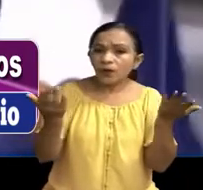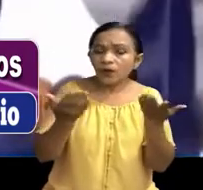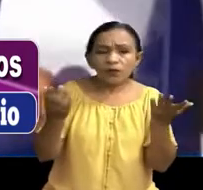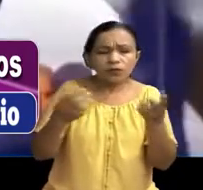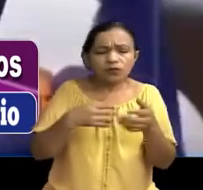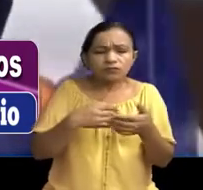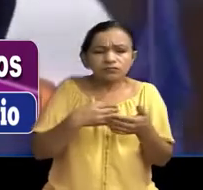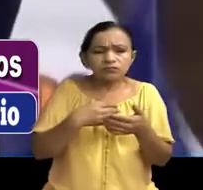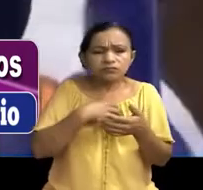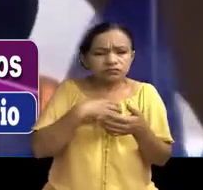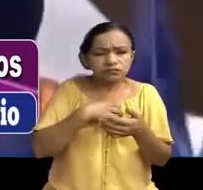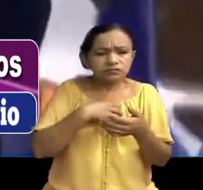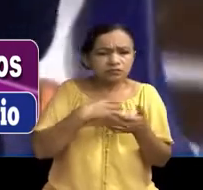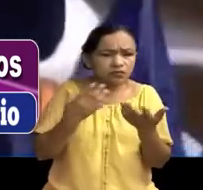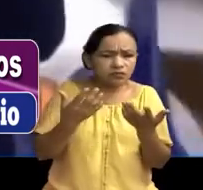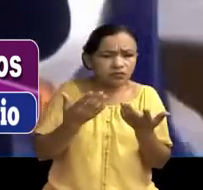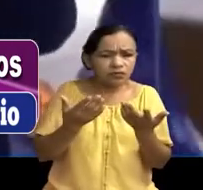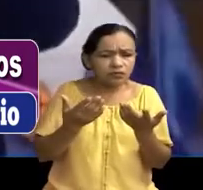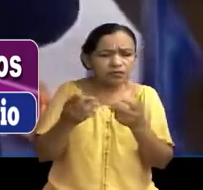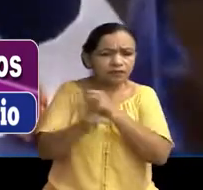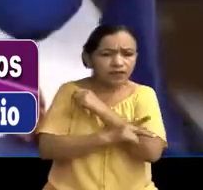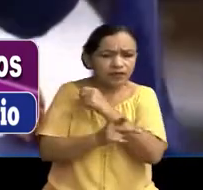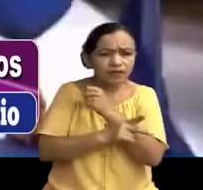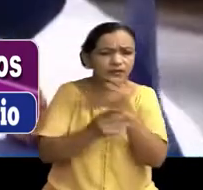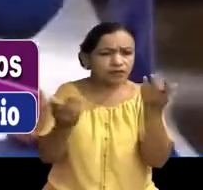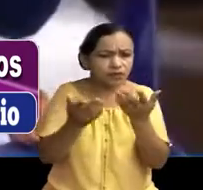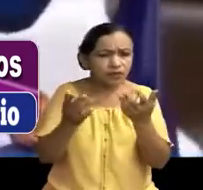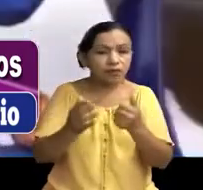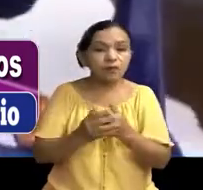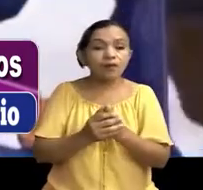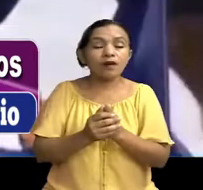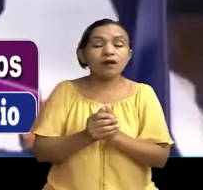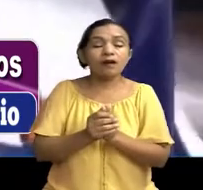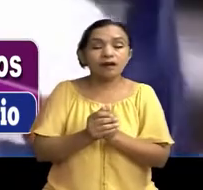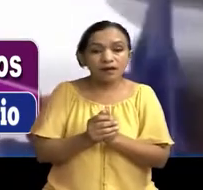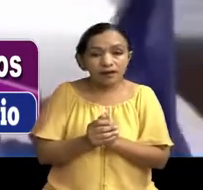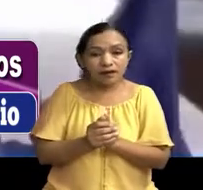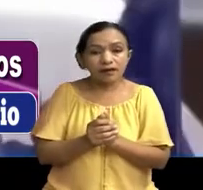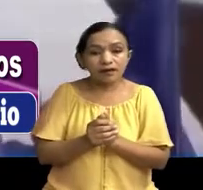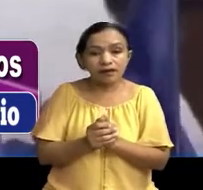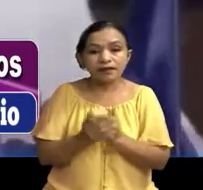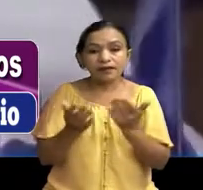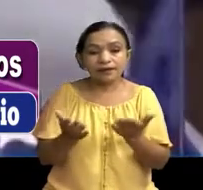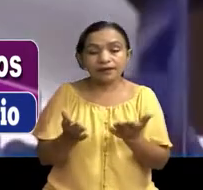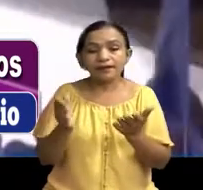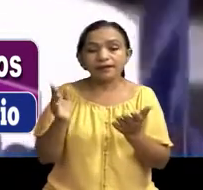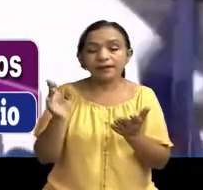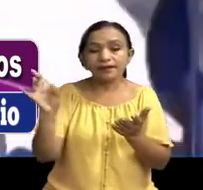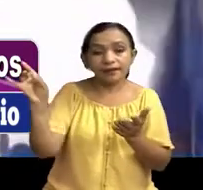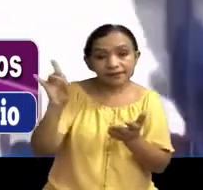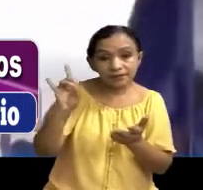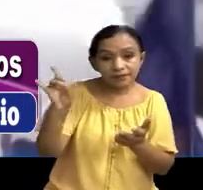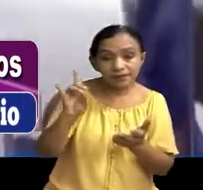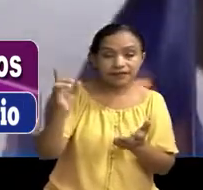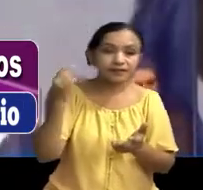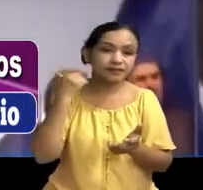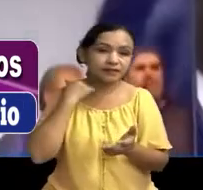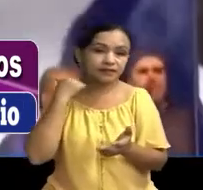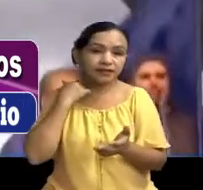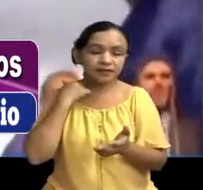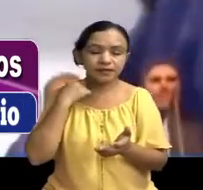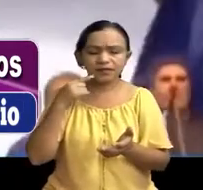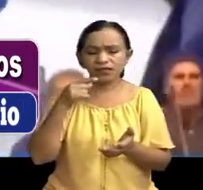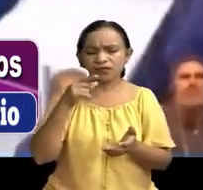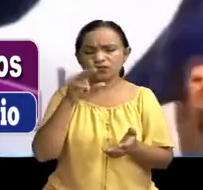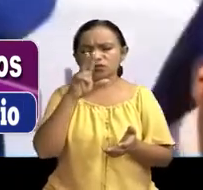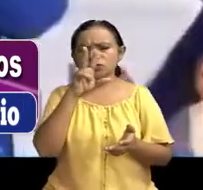los indígenas están, o sea, la oligarquía boliviana siempre le ha negado el derecho a los